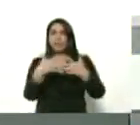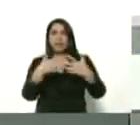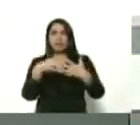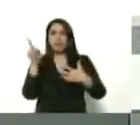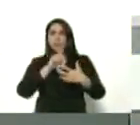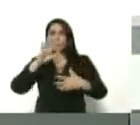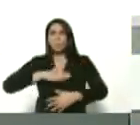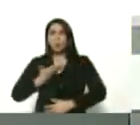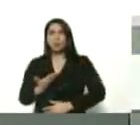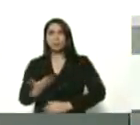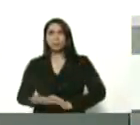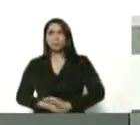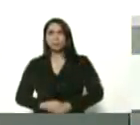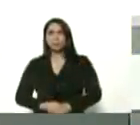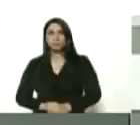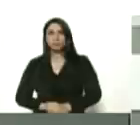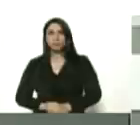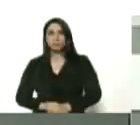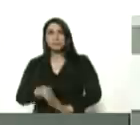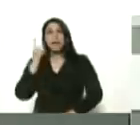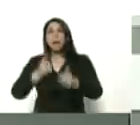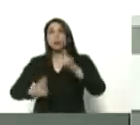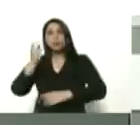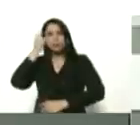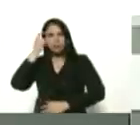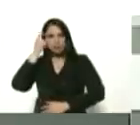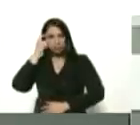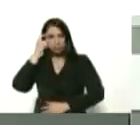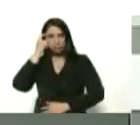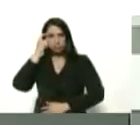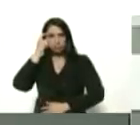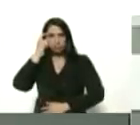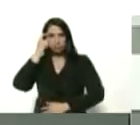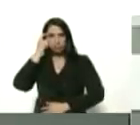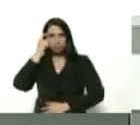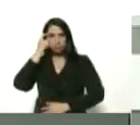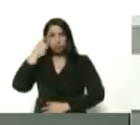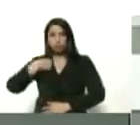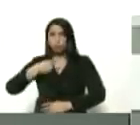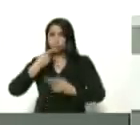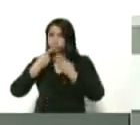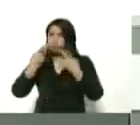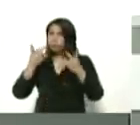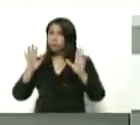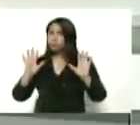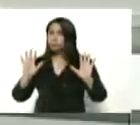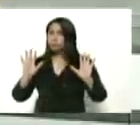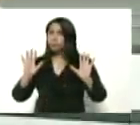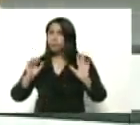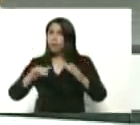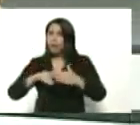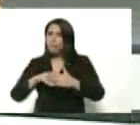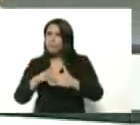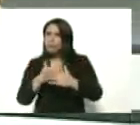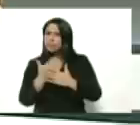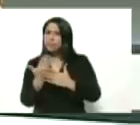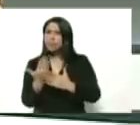podrán. Si algún día, lo he dicho,